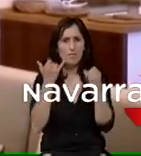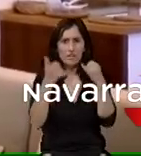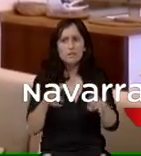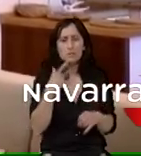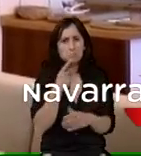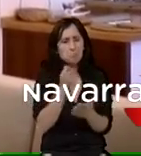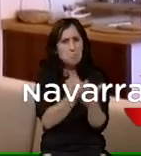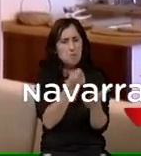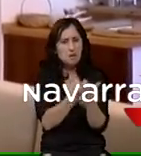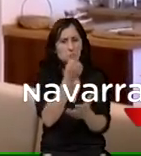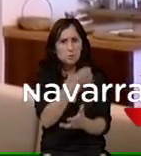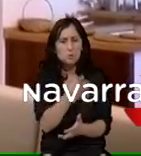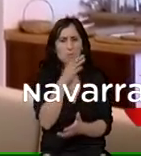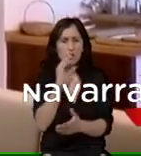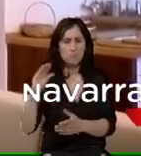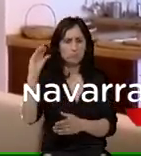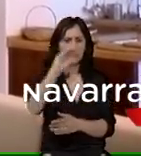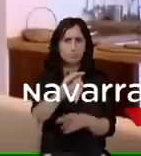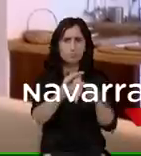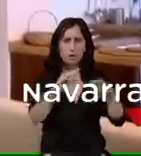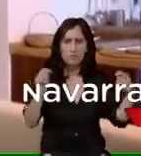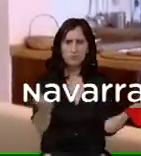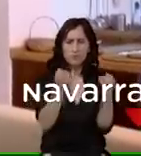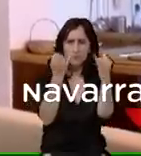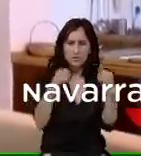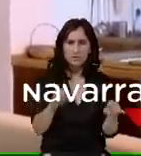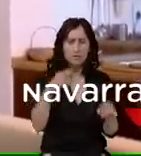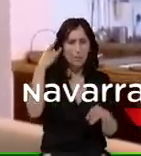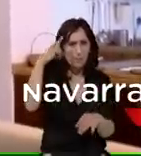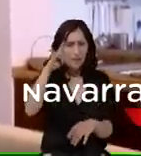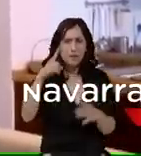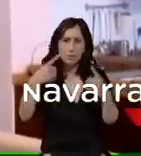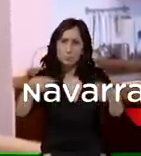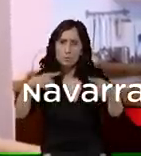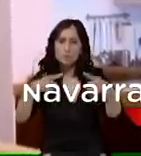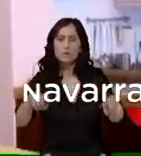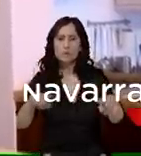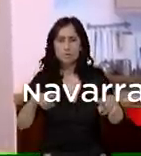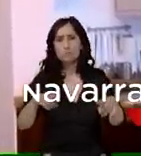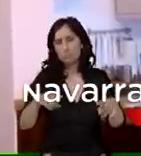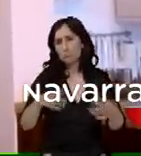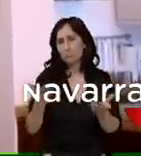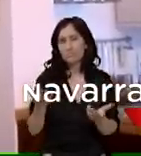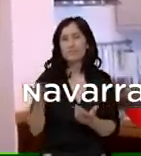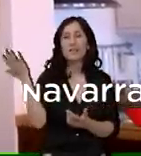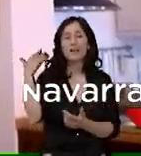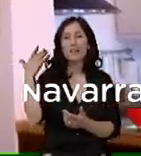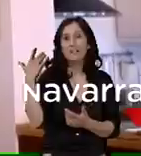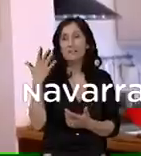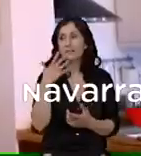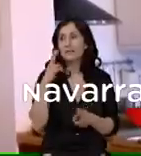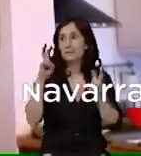para que organizasen actos festivos de vacas, de música, de... Entonces no se llevaban los actos